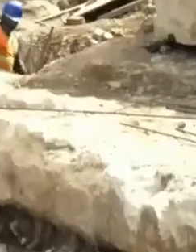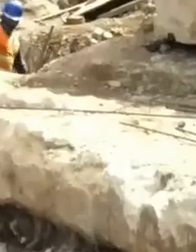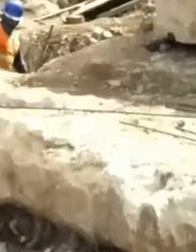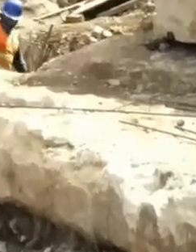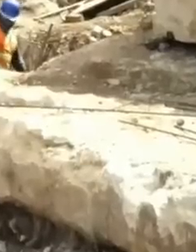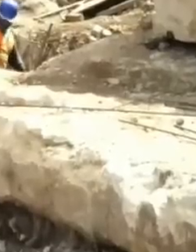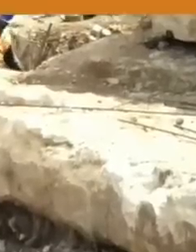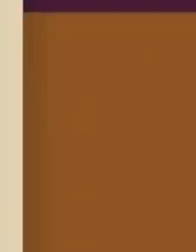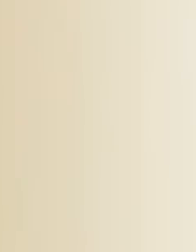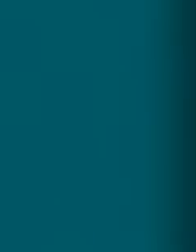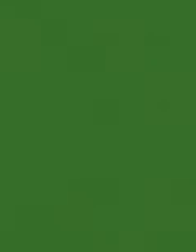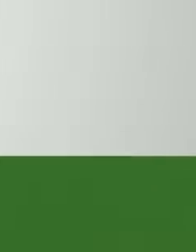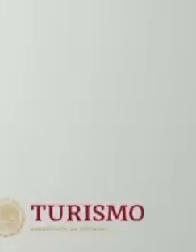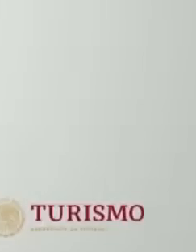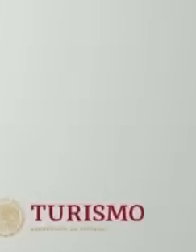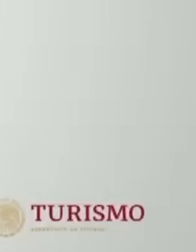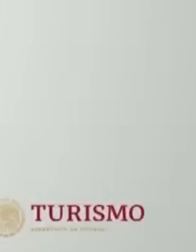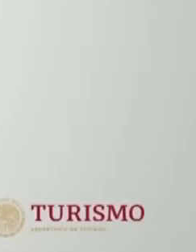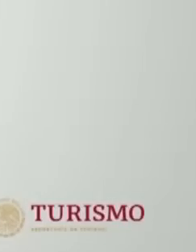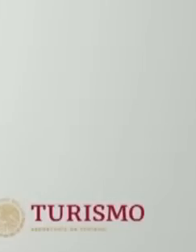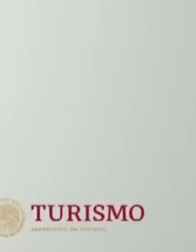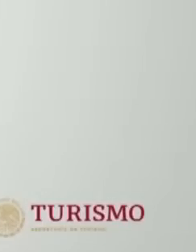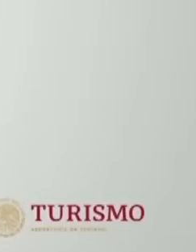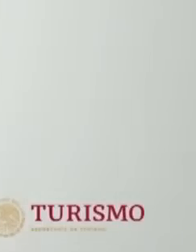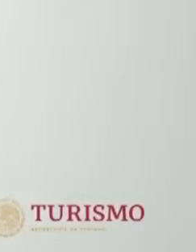Maya avanza.